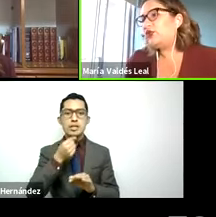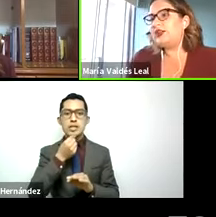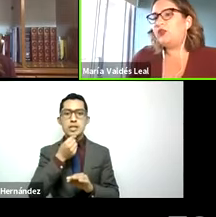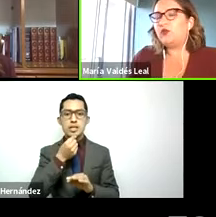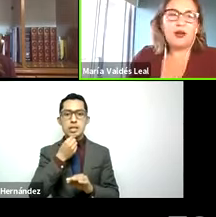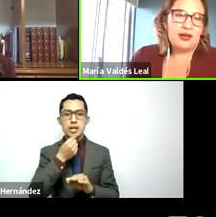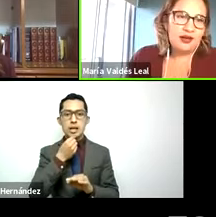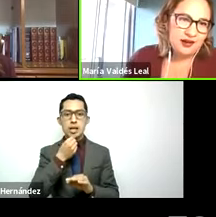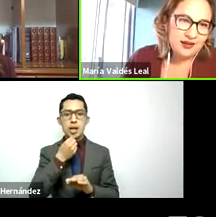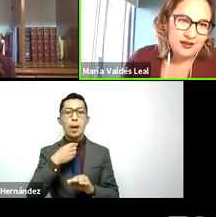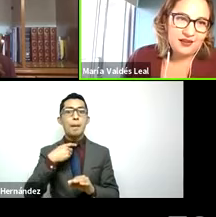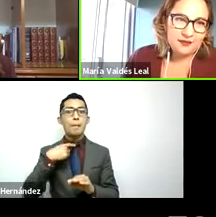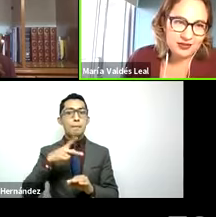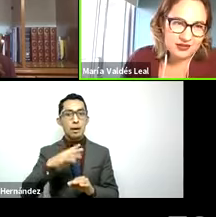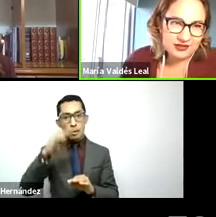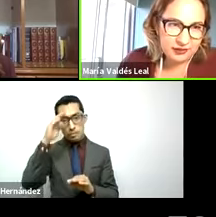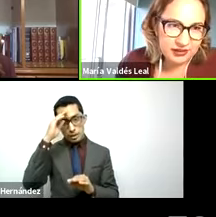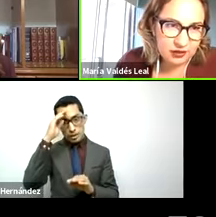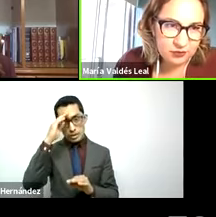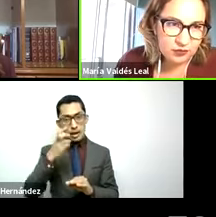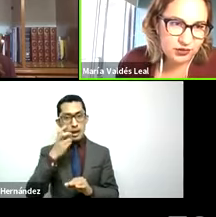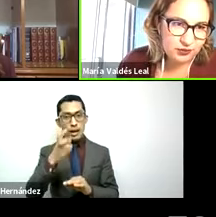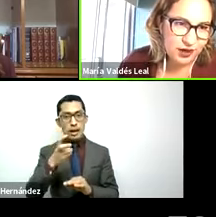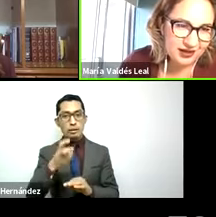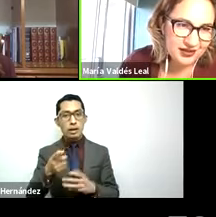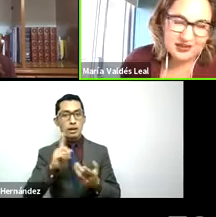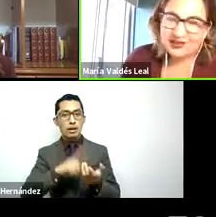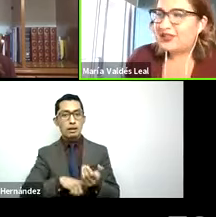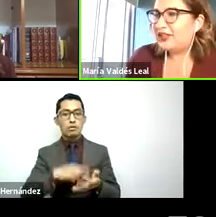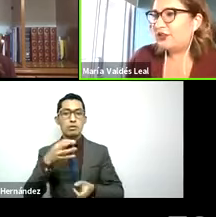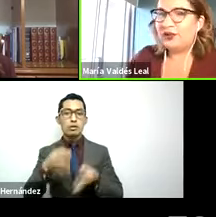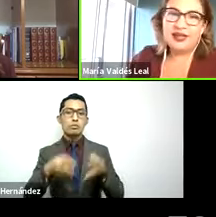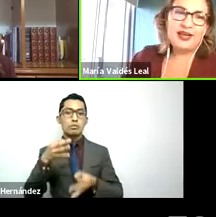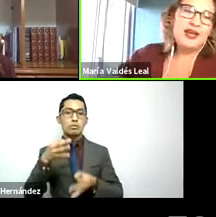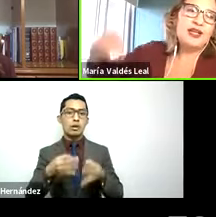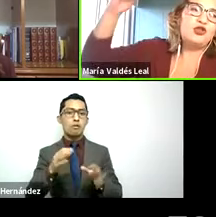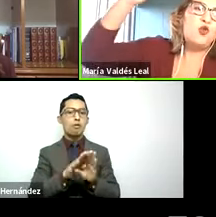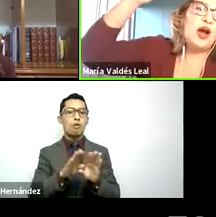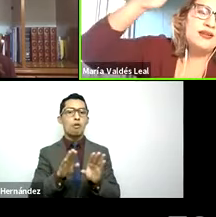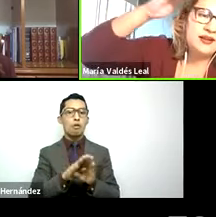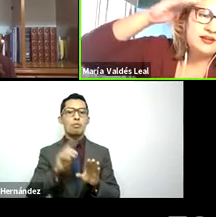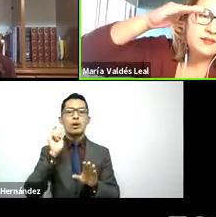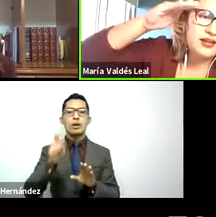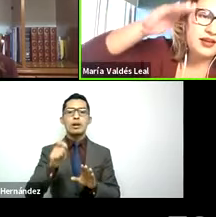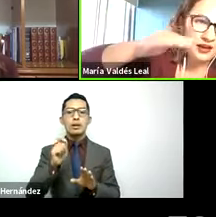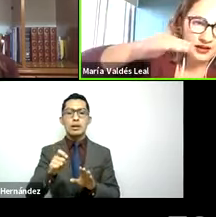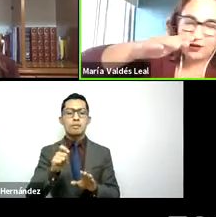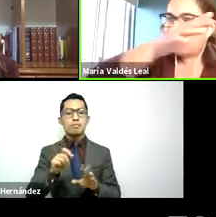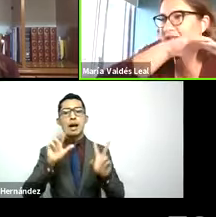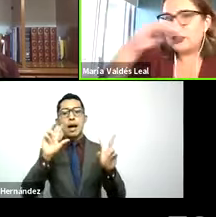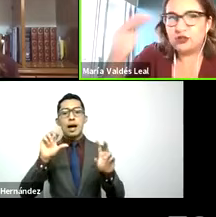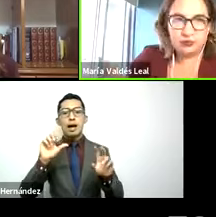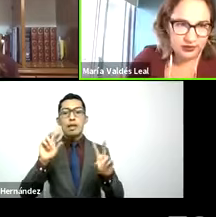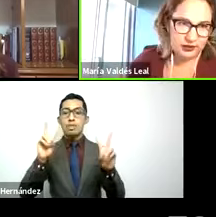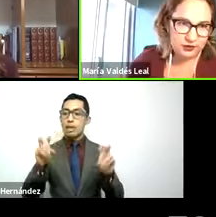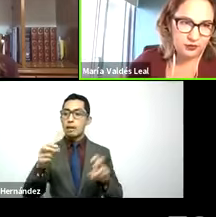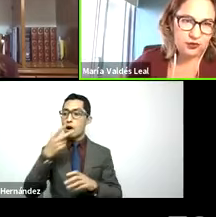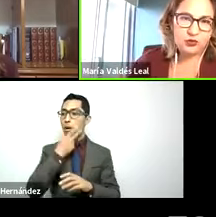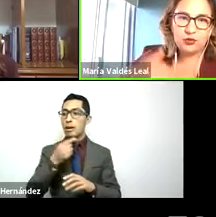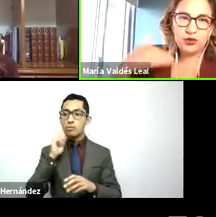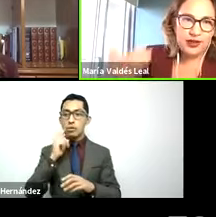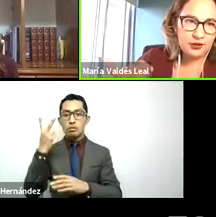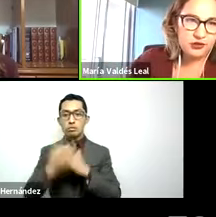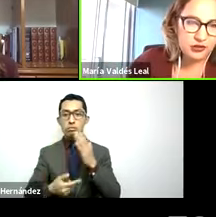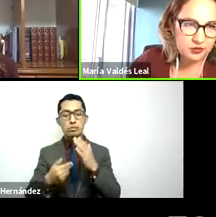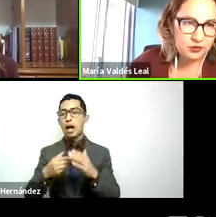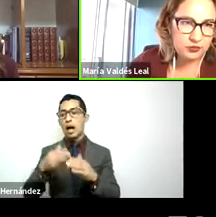pero esto de ninguna manera debe ser interpretado por los tribunales en el sentido de que cualquier tema de género está sometido,